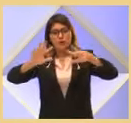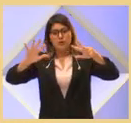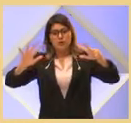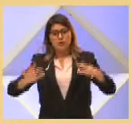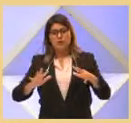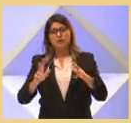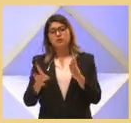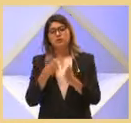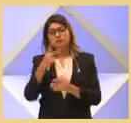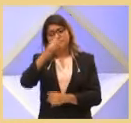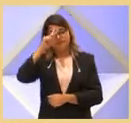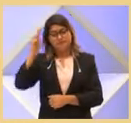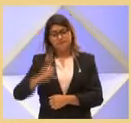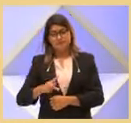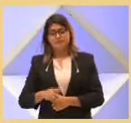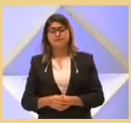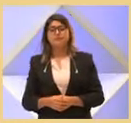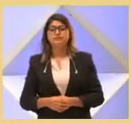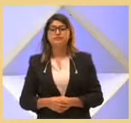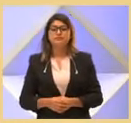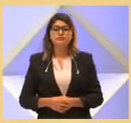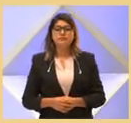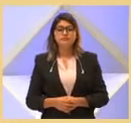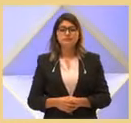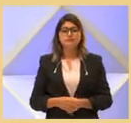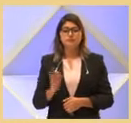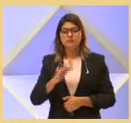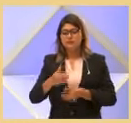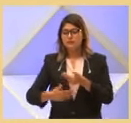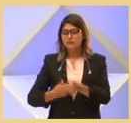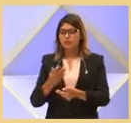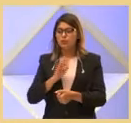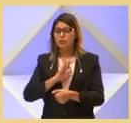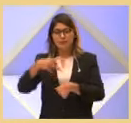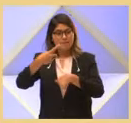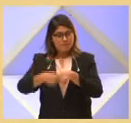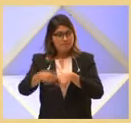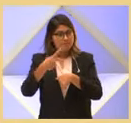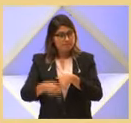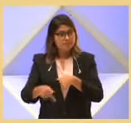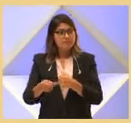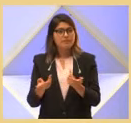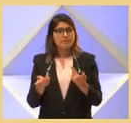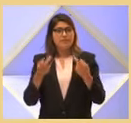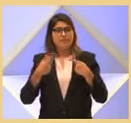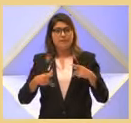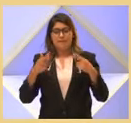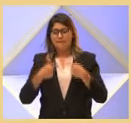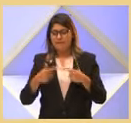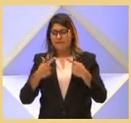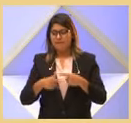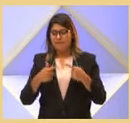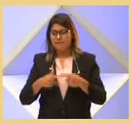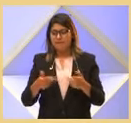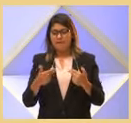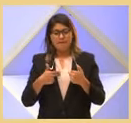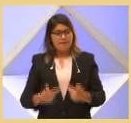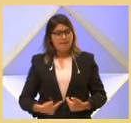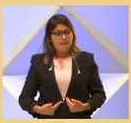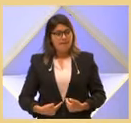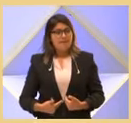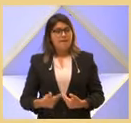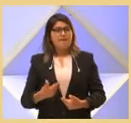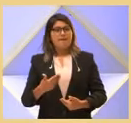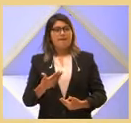finalmente un que pusiera en riesgo una misión no humana bueno tiene sus consecuencias terribles pero